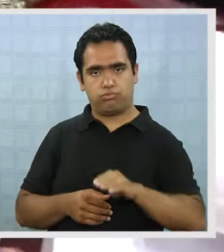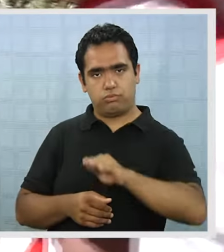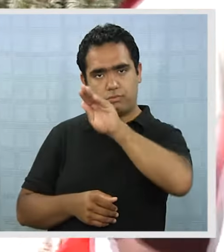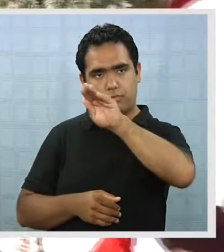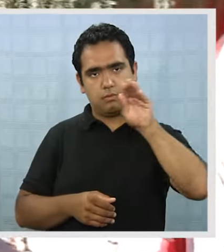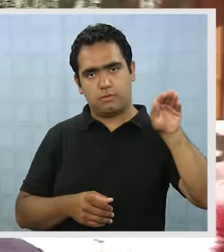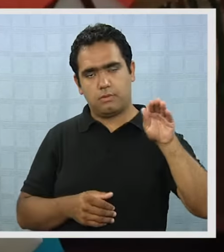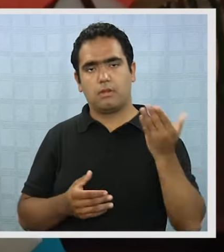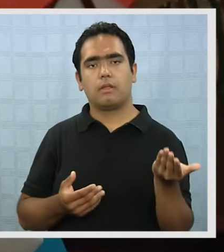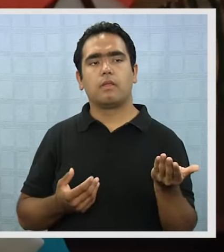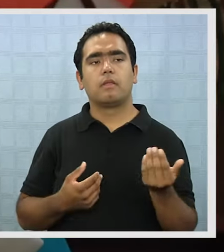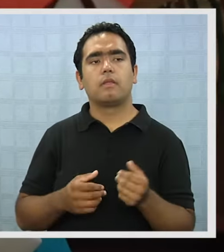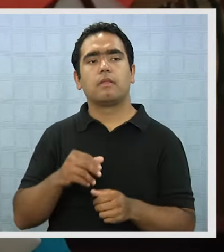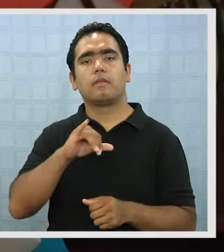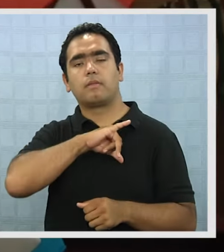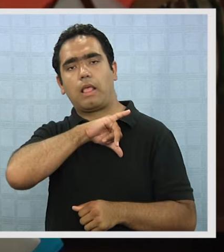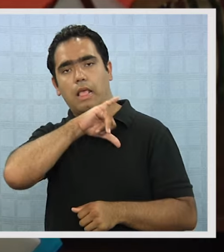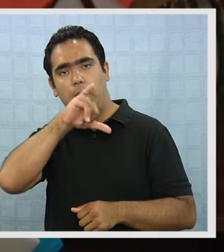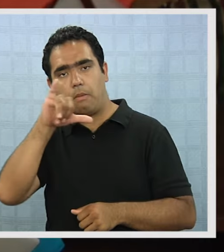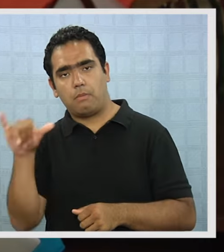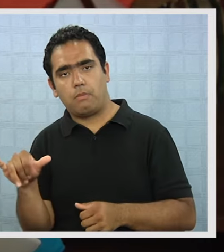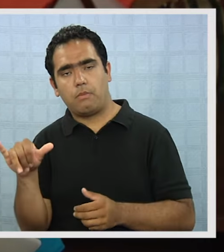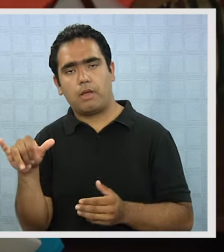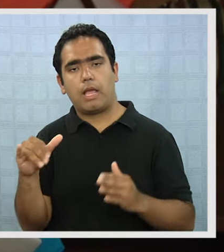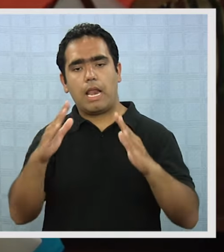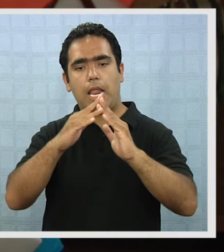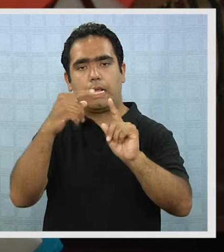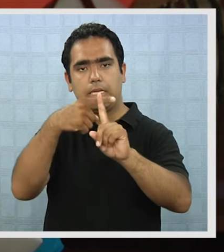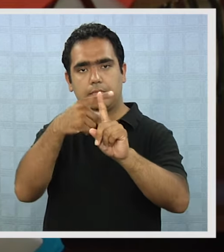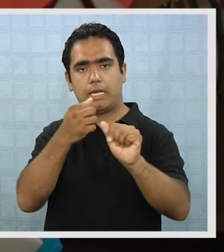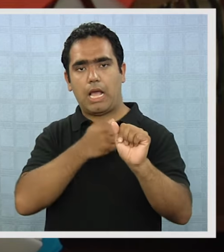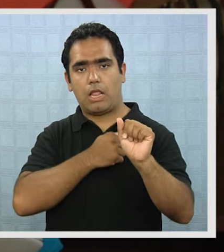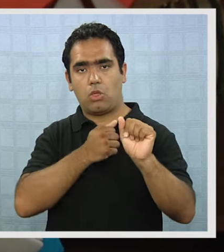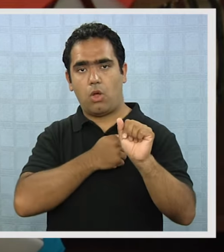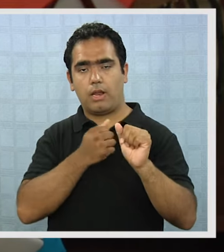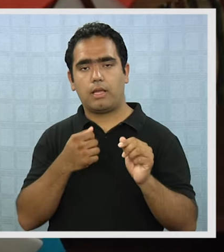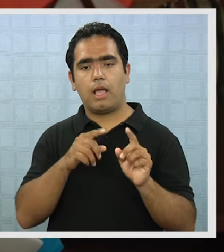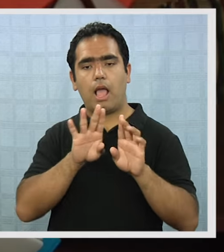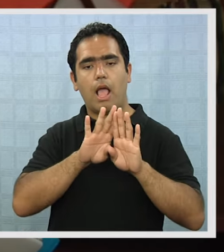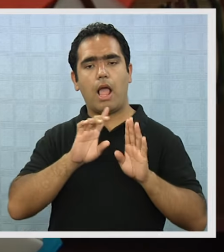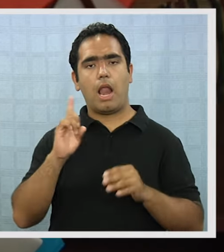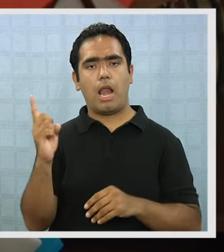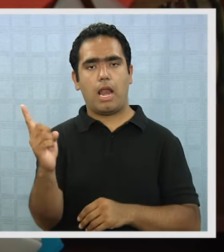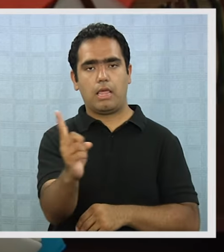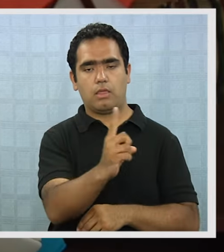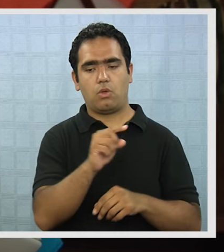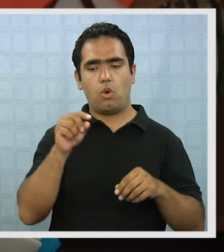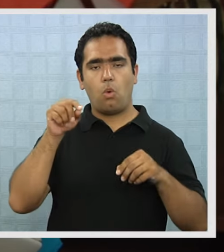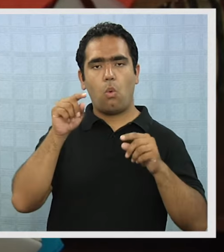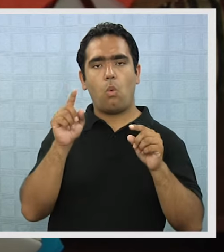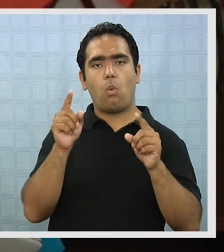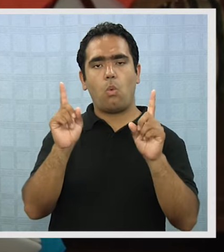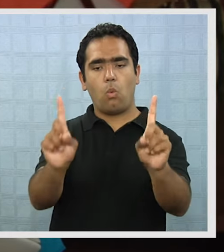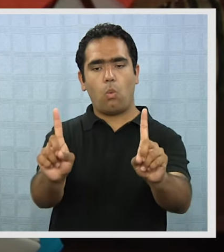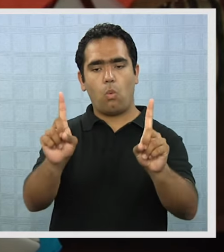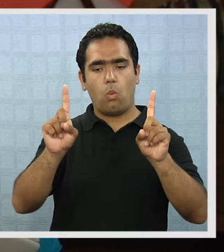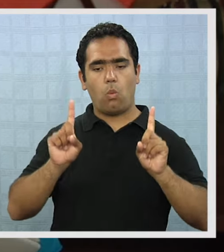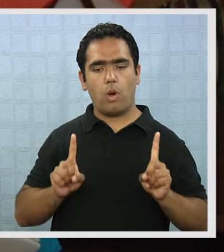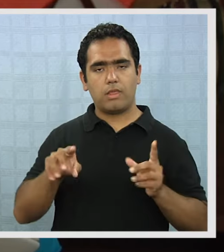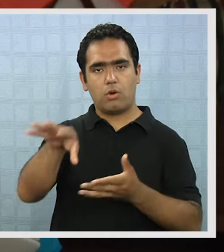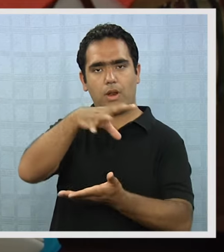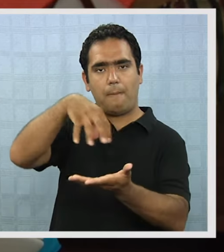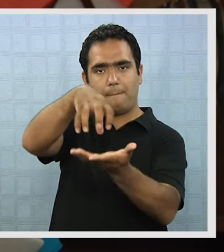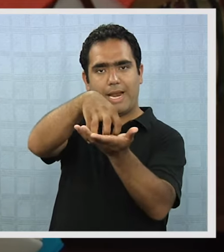sino que en la puerta nomás. Y después alrededor de la iglesia salen y tienen que marcar los cuatro costados de